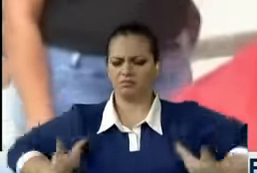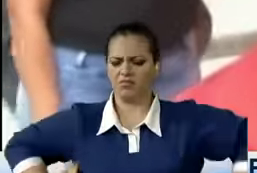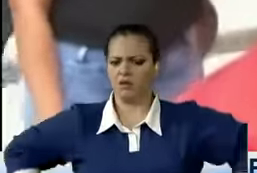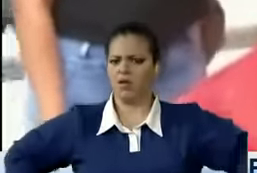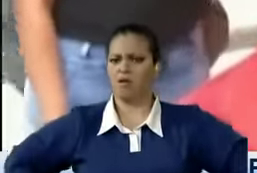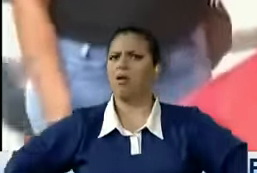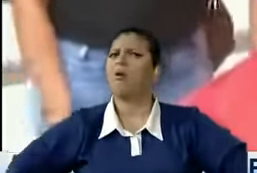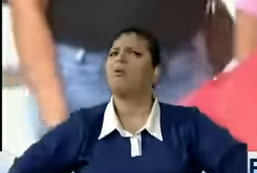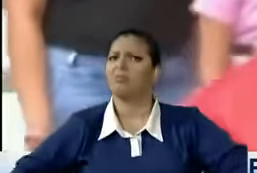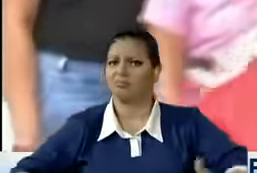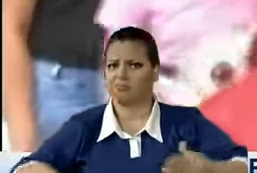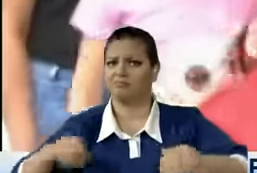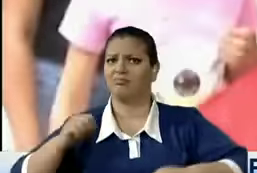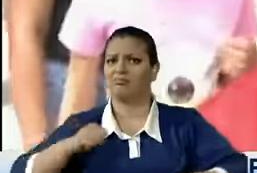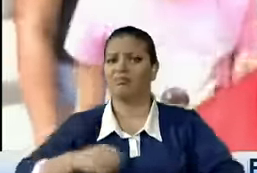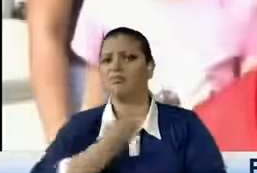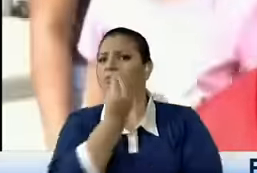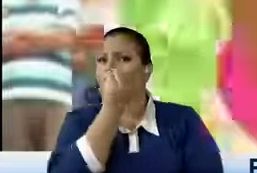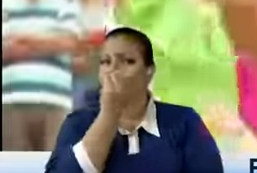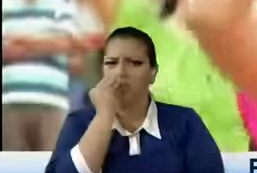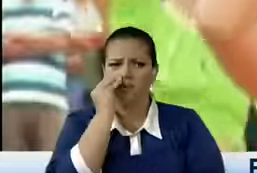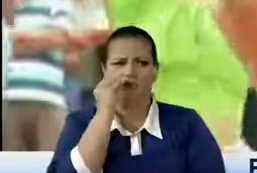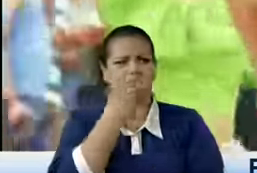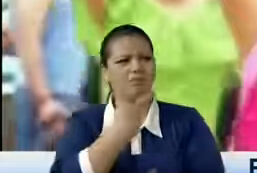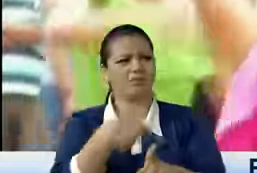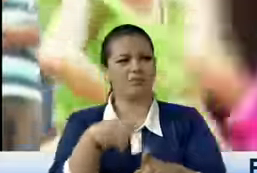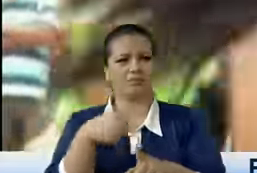de maíz se hace, flores, de todo.